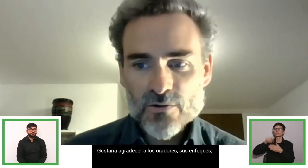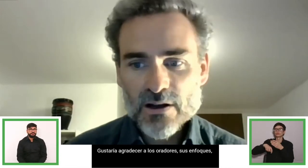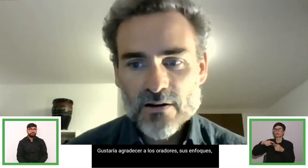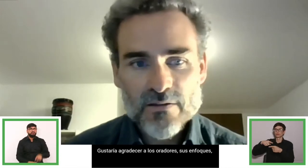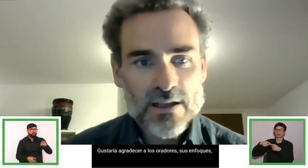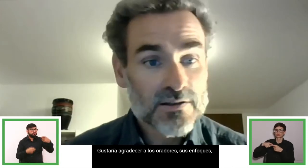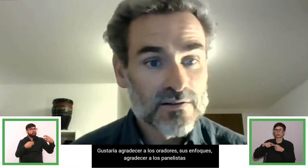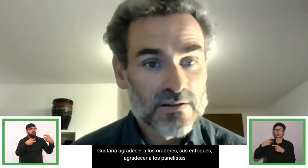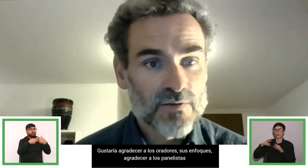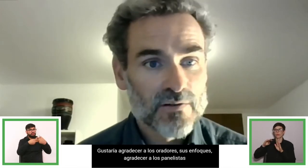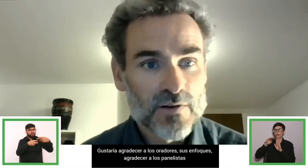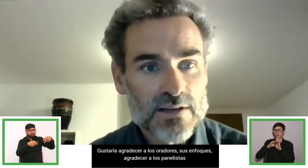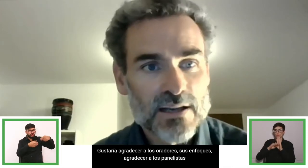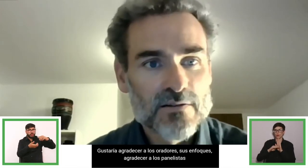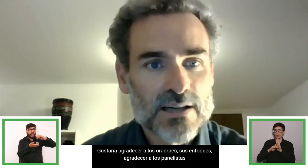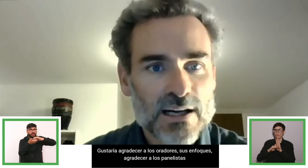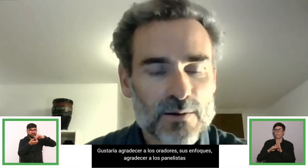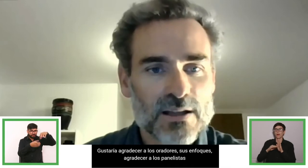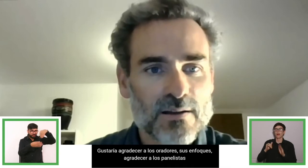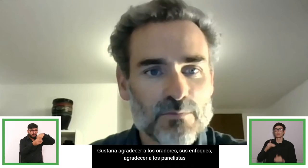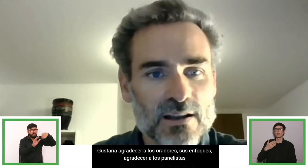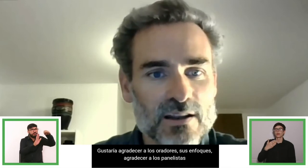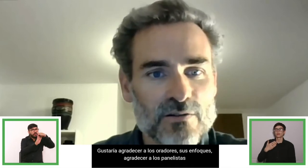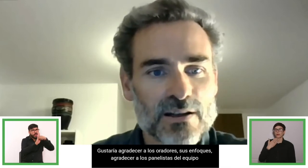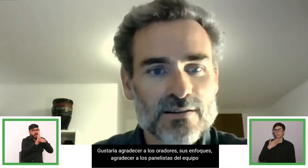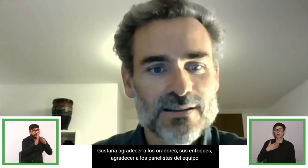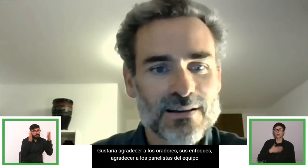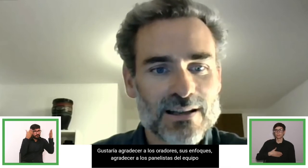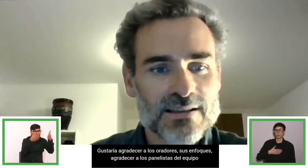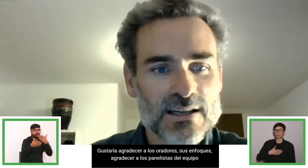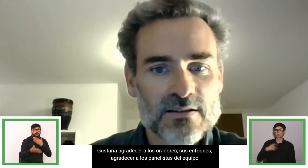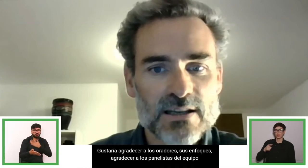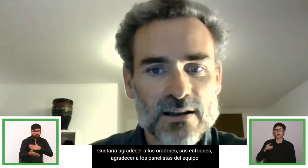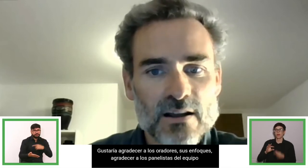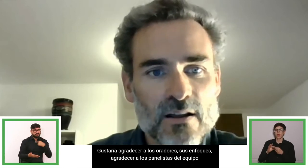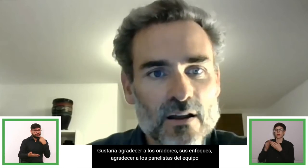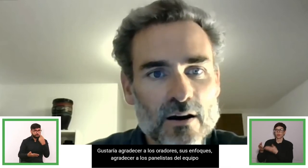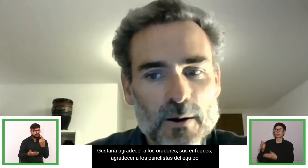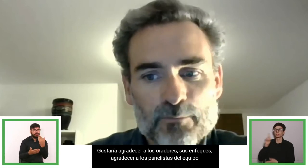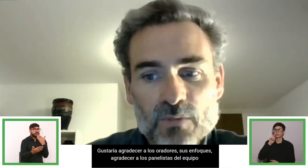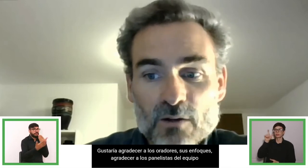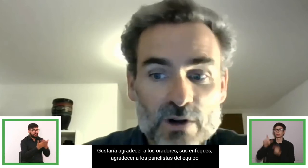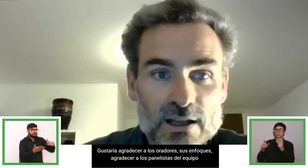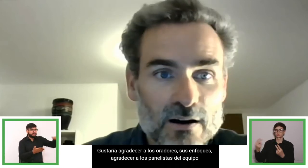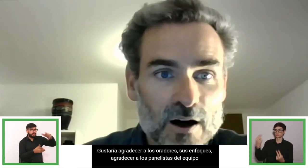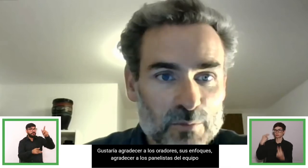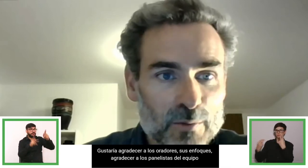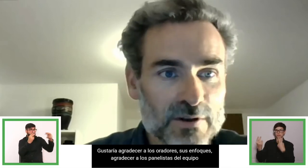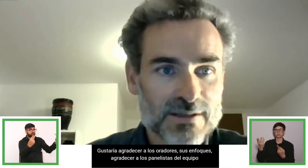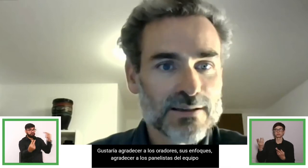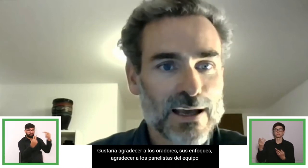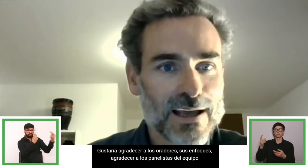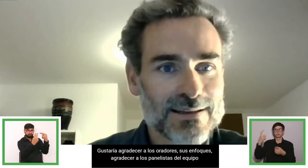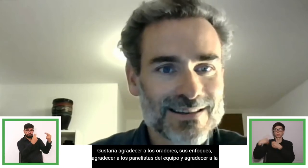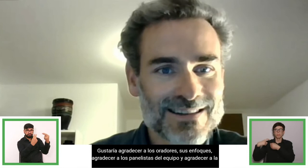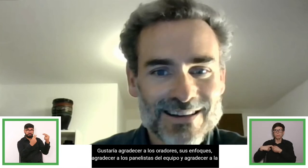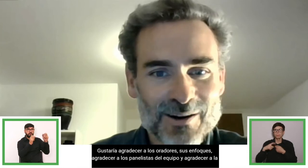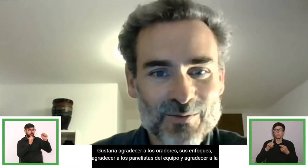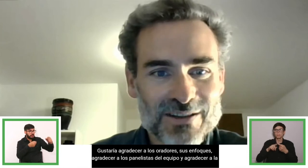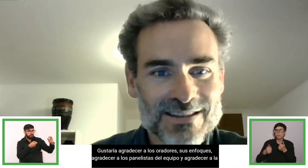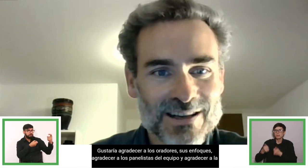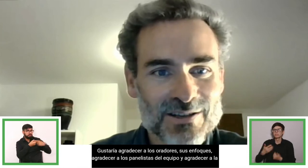programa. Y me gustaría agradecer a la audiencia por tomar el tiempo y ser curiosos y estar acá y escuchar.